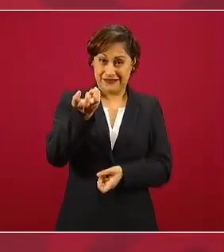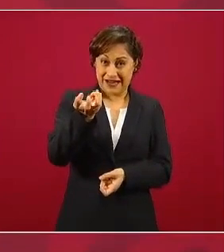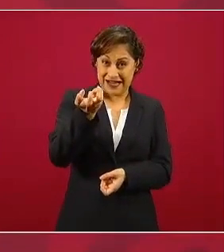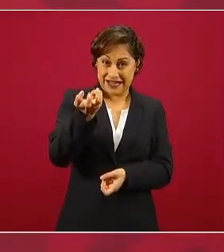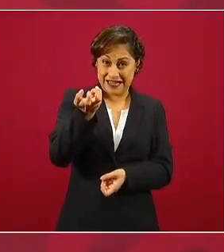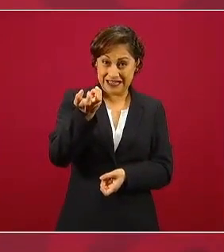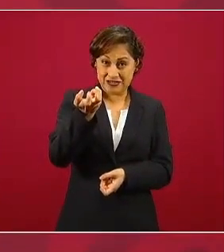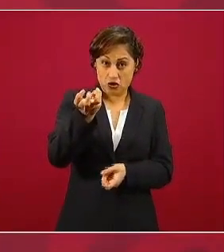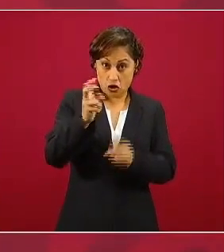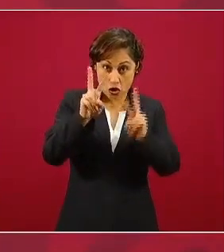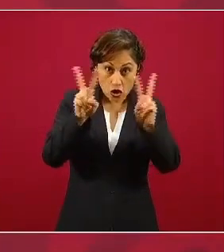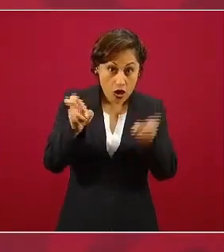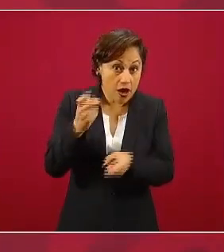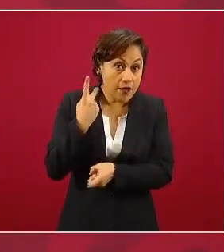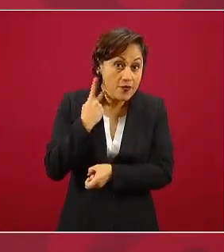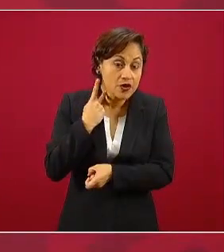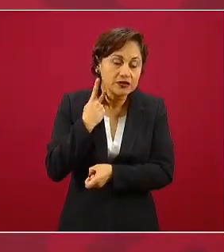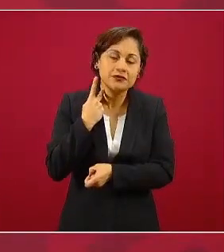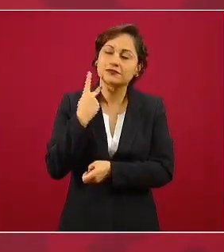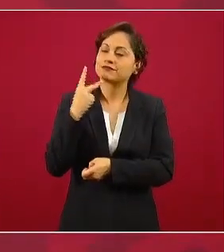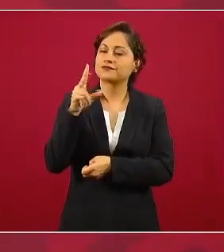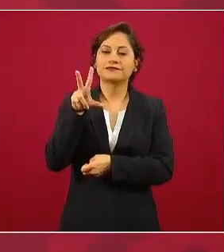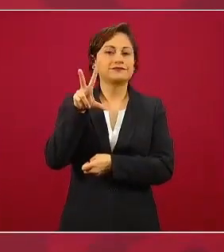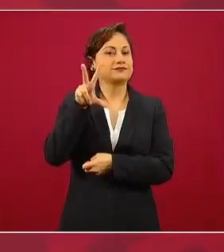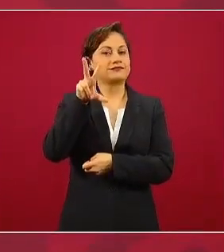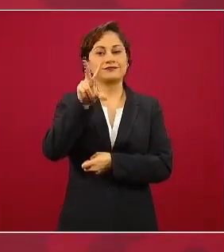no es política.